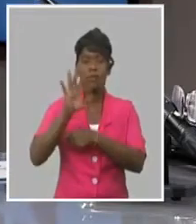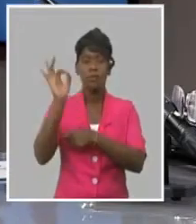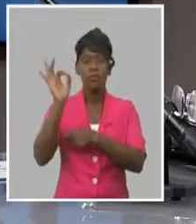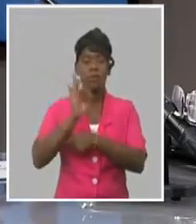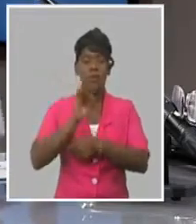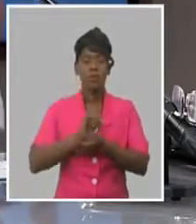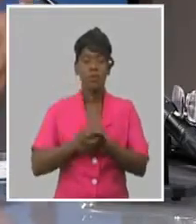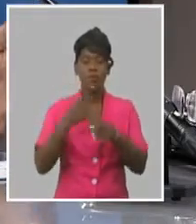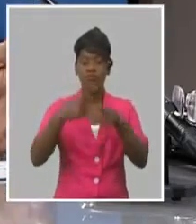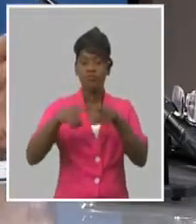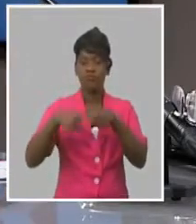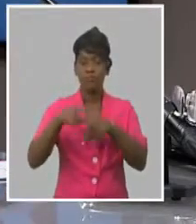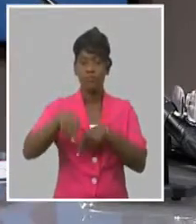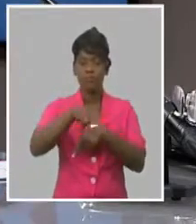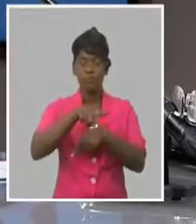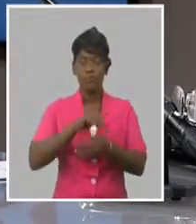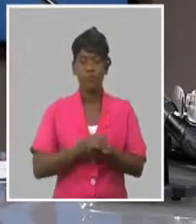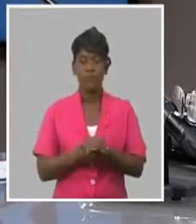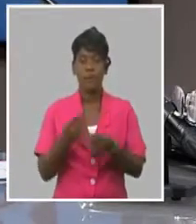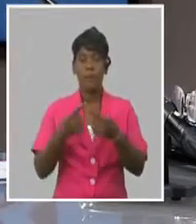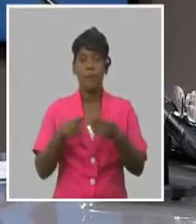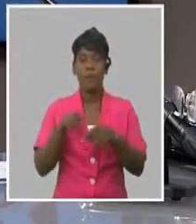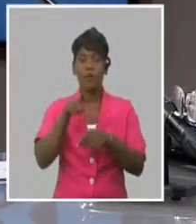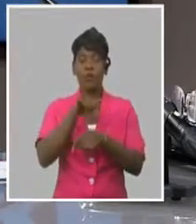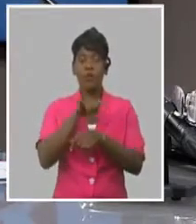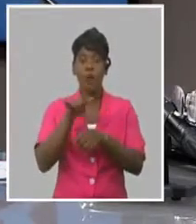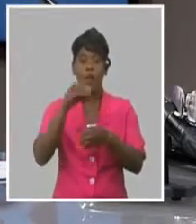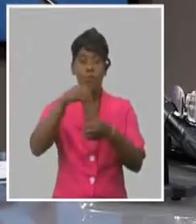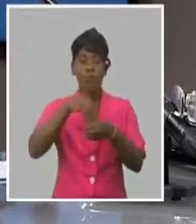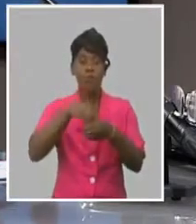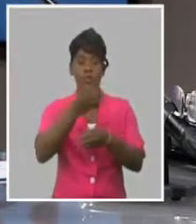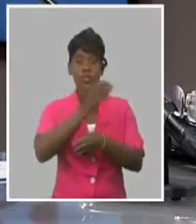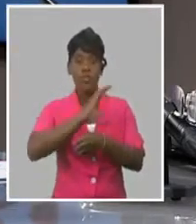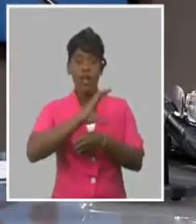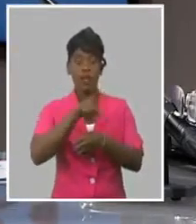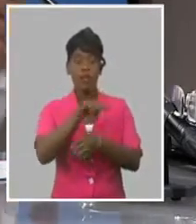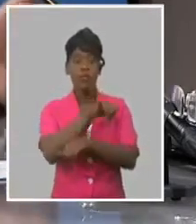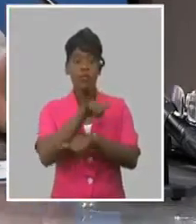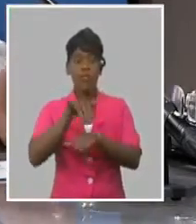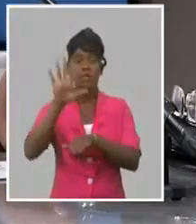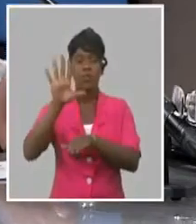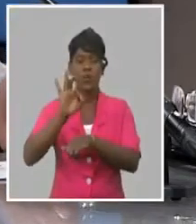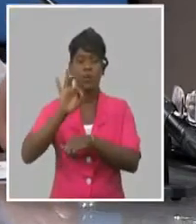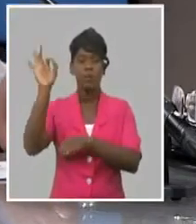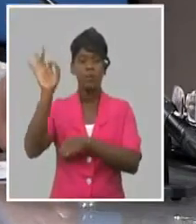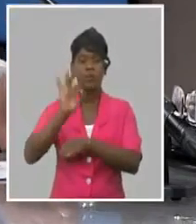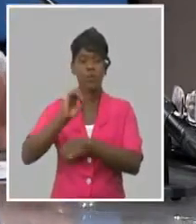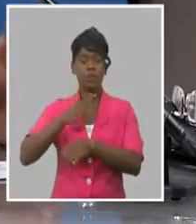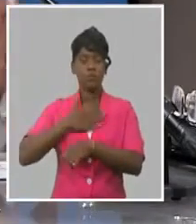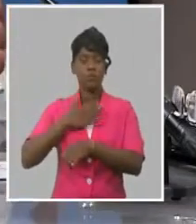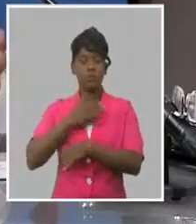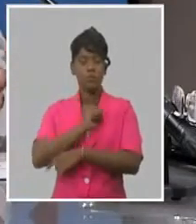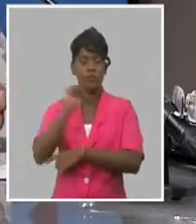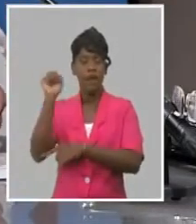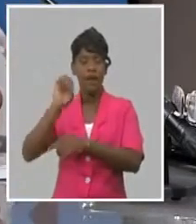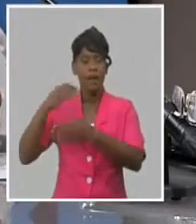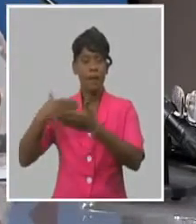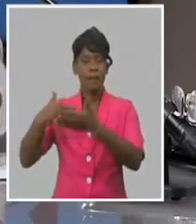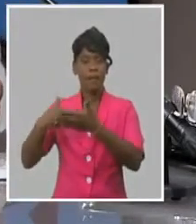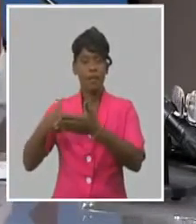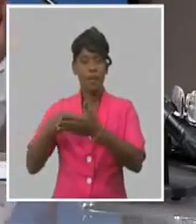a las utilidades, lo que queda es utilidades por impuestos, el 50% de la empresa se queda con ella, de